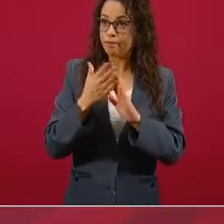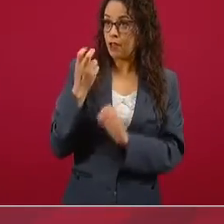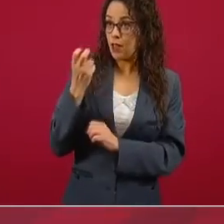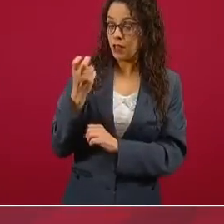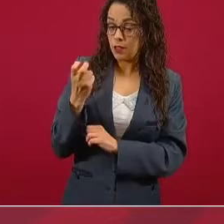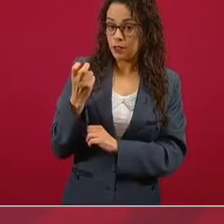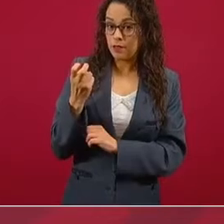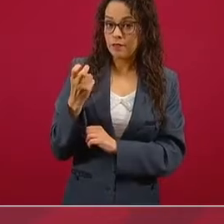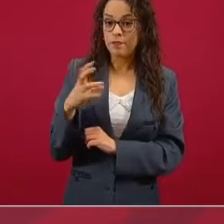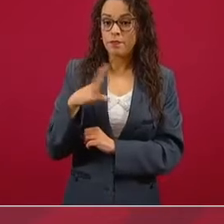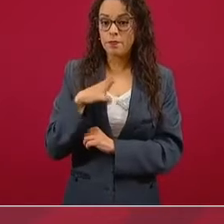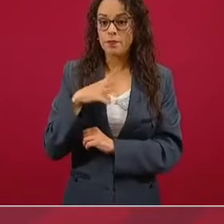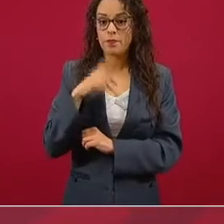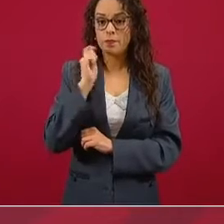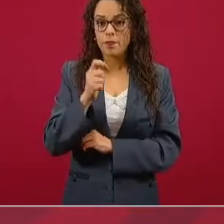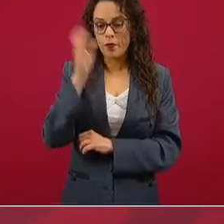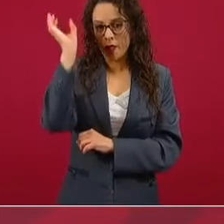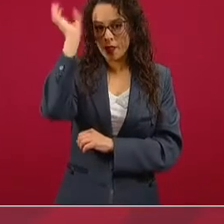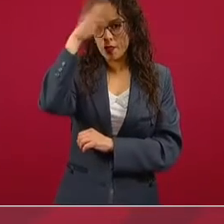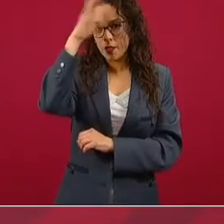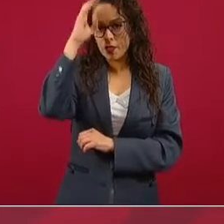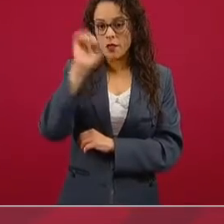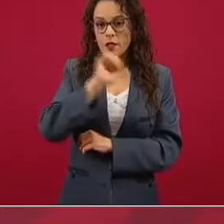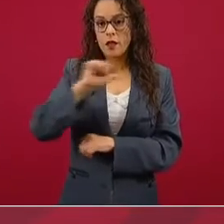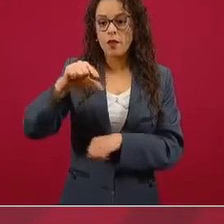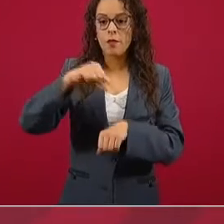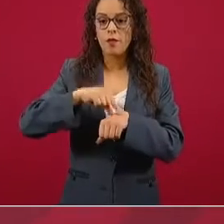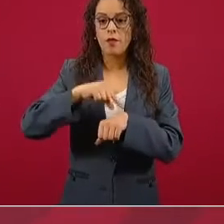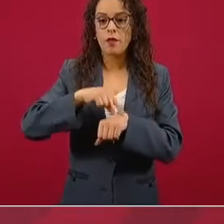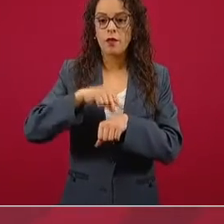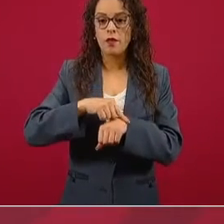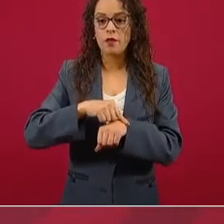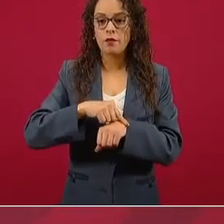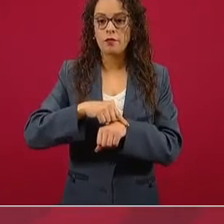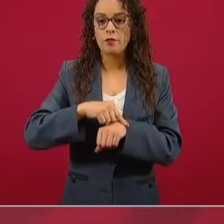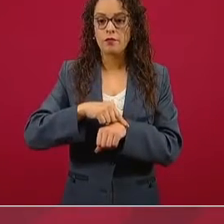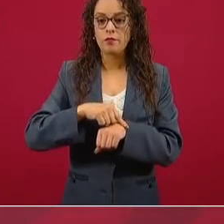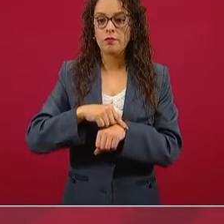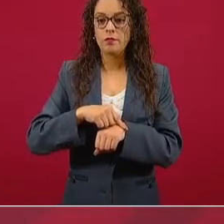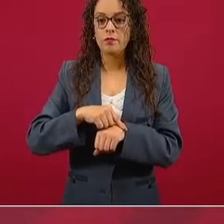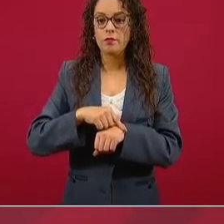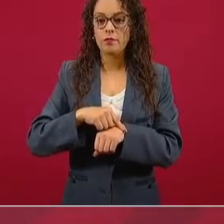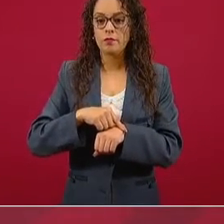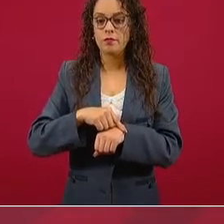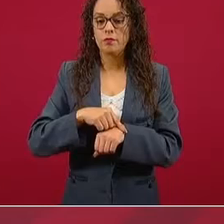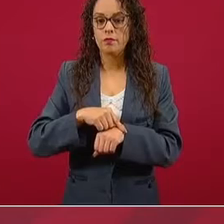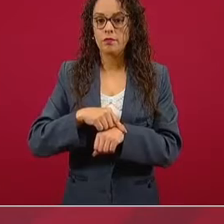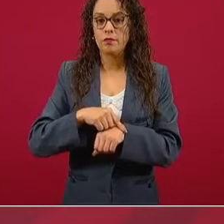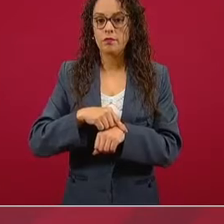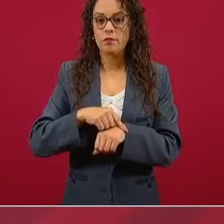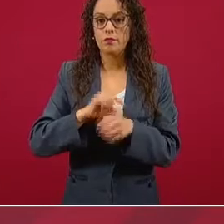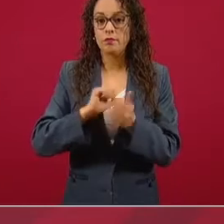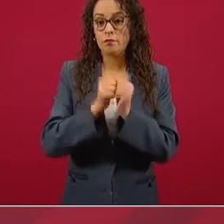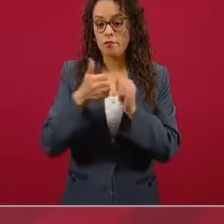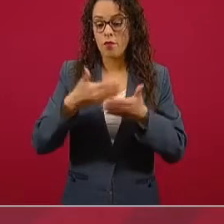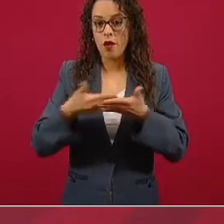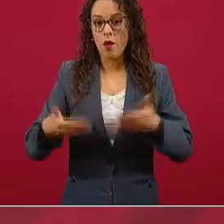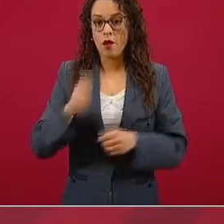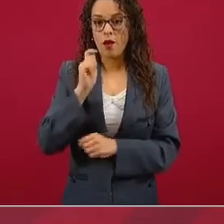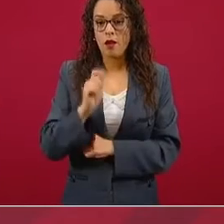estaba el de Ciencias Médicas, que es el antecedente a la actual Facultad de